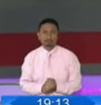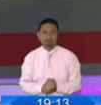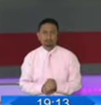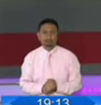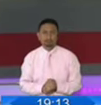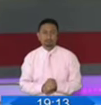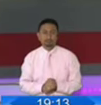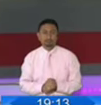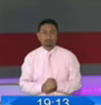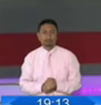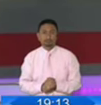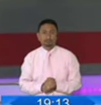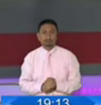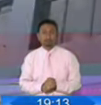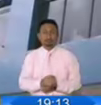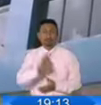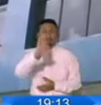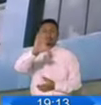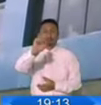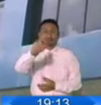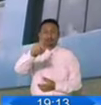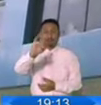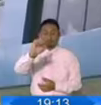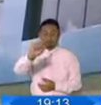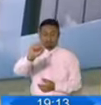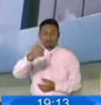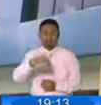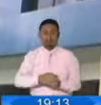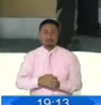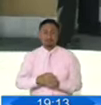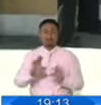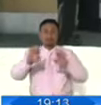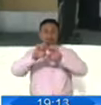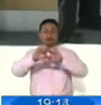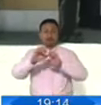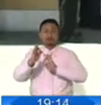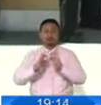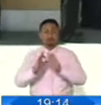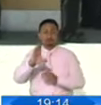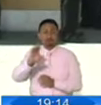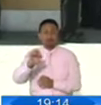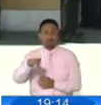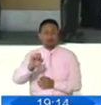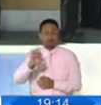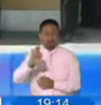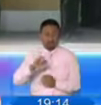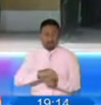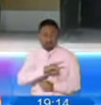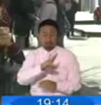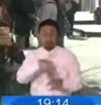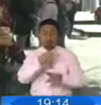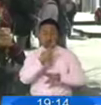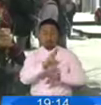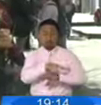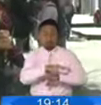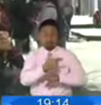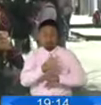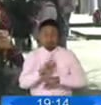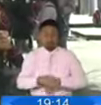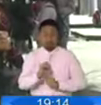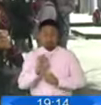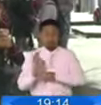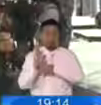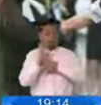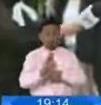Jan Topic, principal accionista de la empresa Telconec, llegó a la unidad de flagrancia para rendir su versión libre y voluntaria dentro